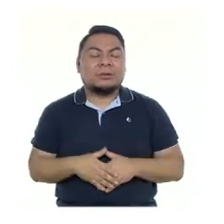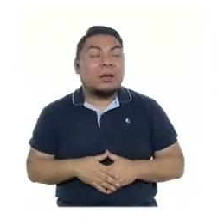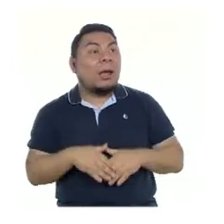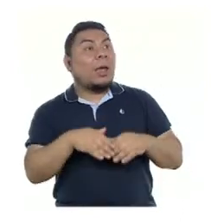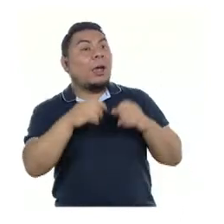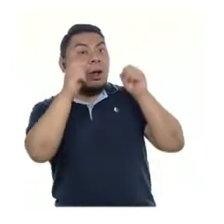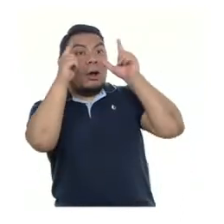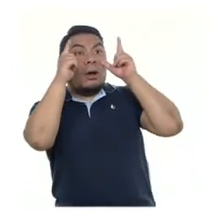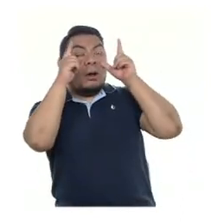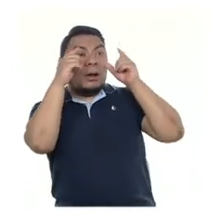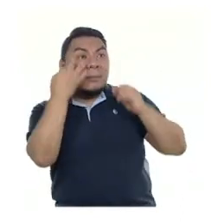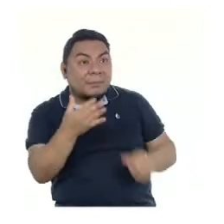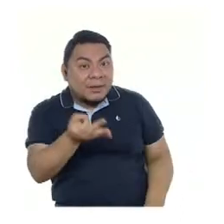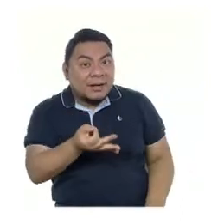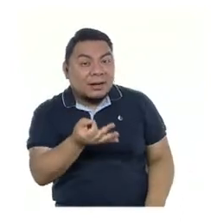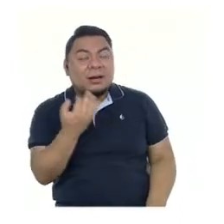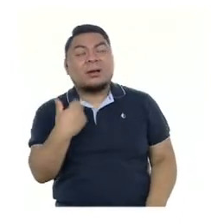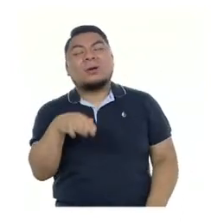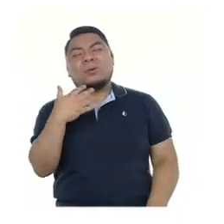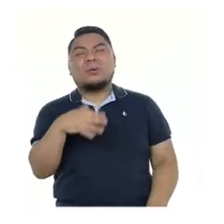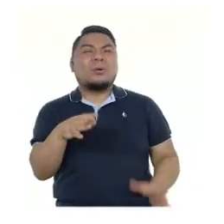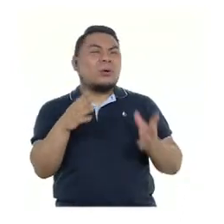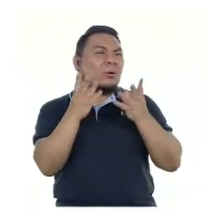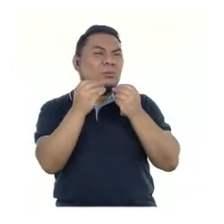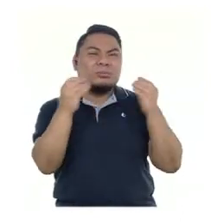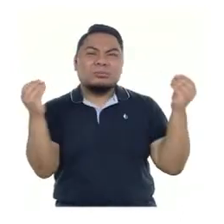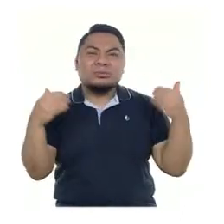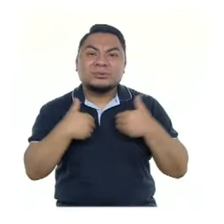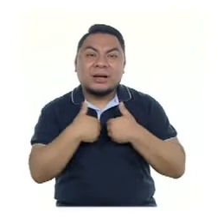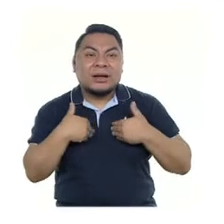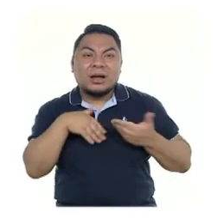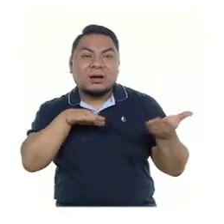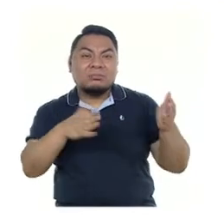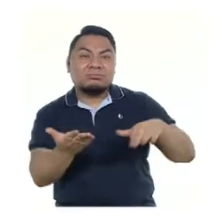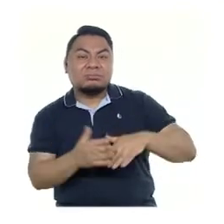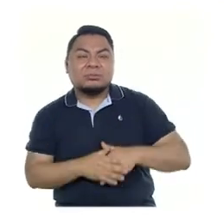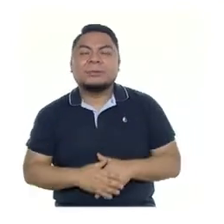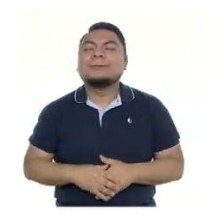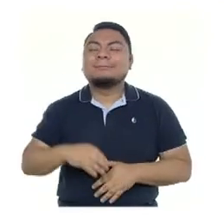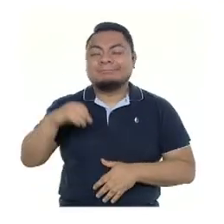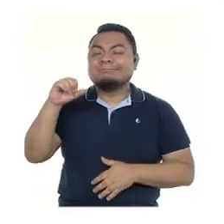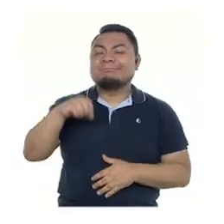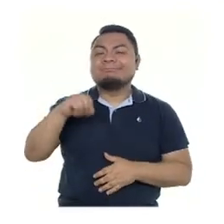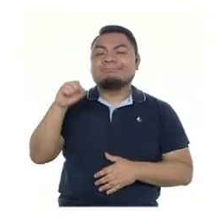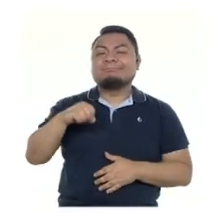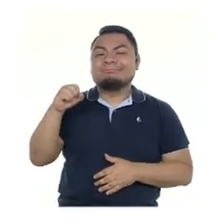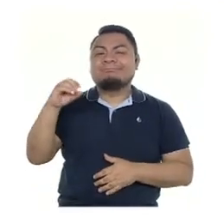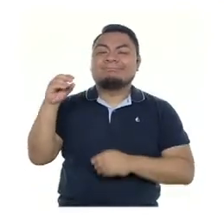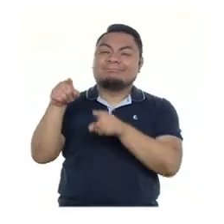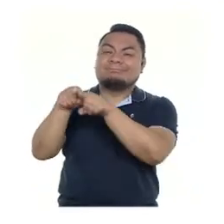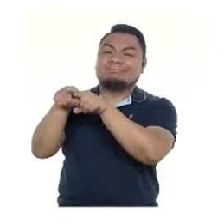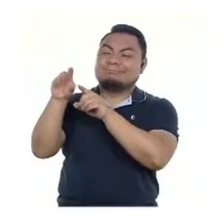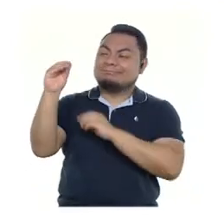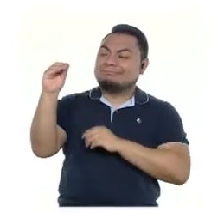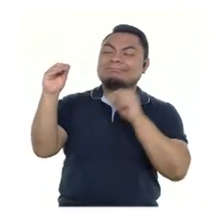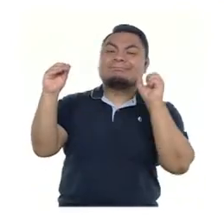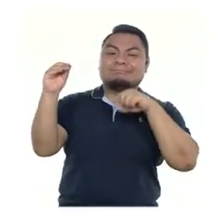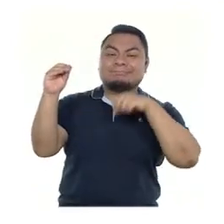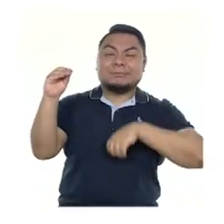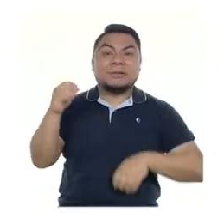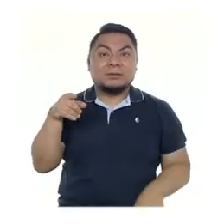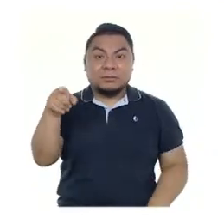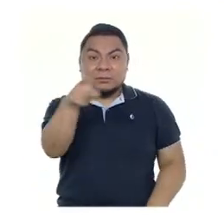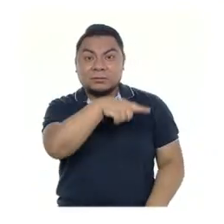da! ¡Me da! ¡Son demasiados animales! Sí, Calcetín. Por eso, si nos gustan